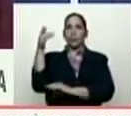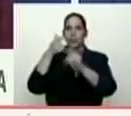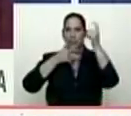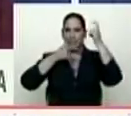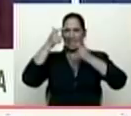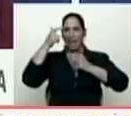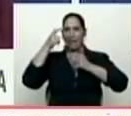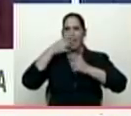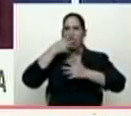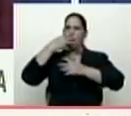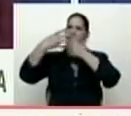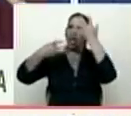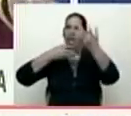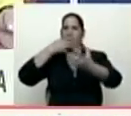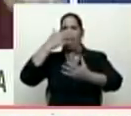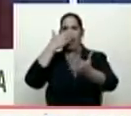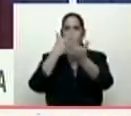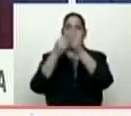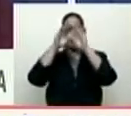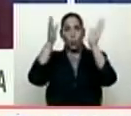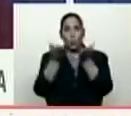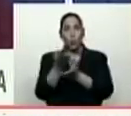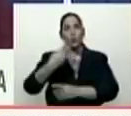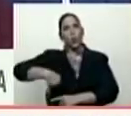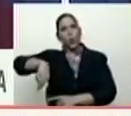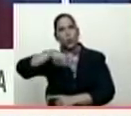y gritamos ante el mundo: nosotros